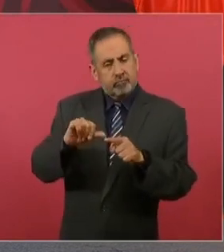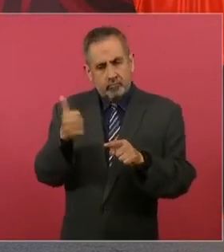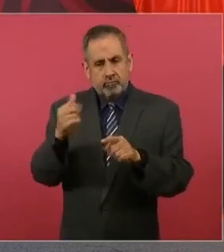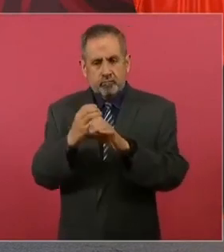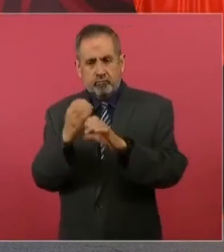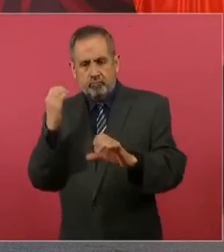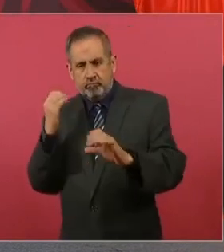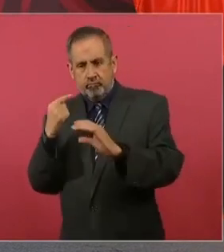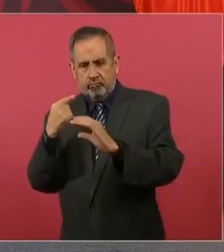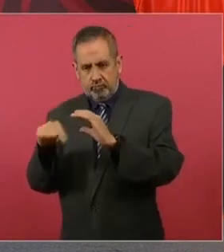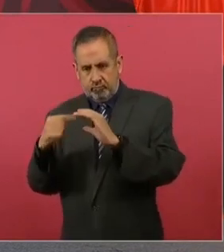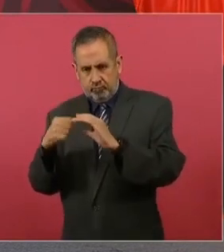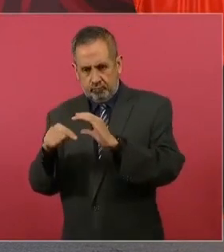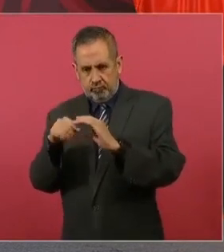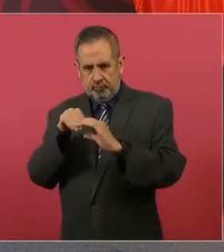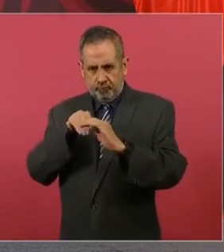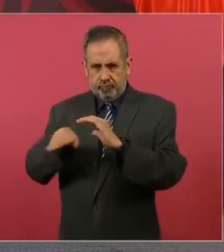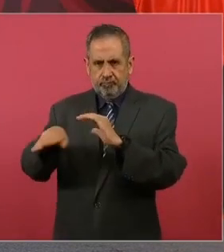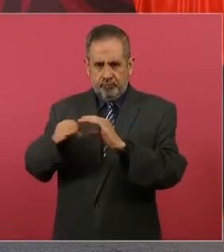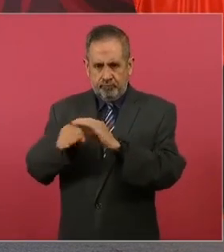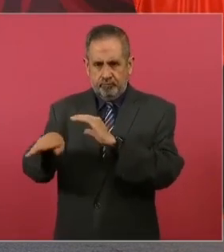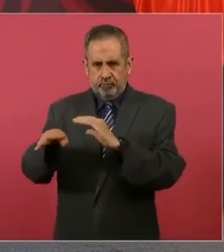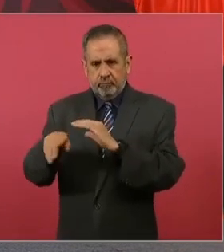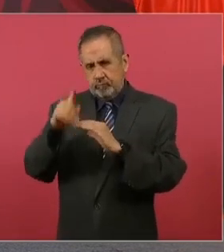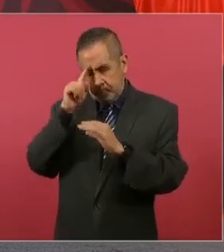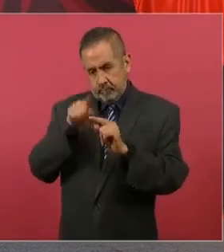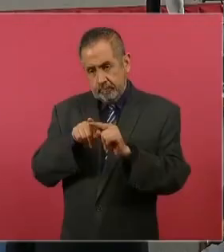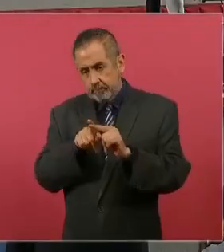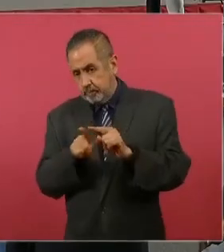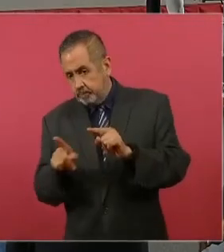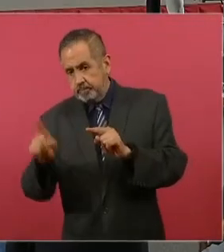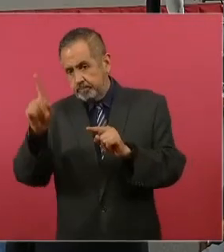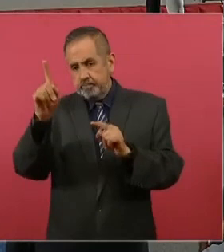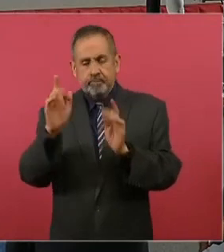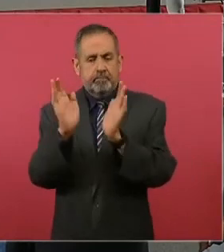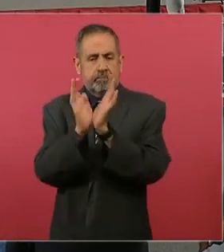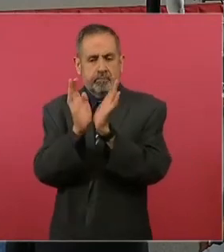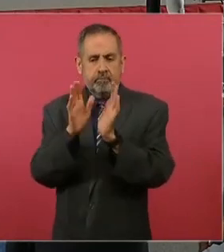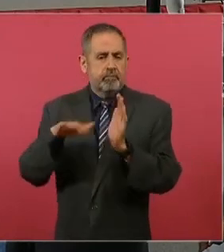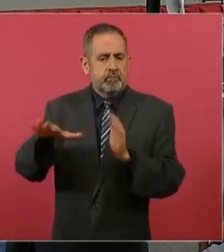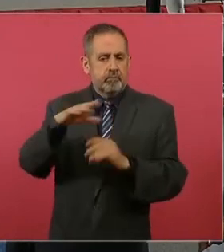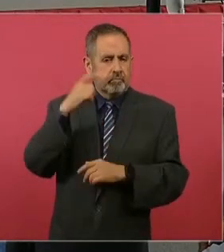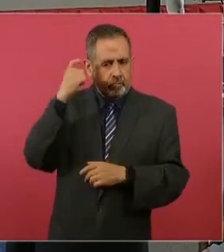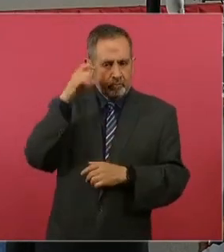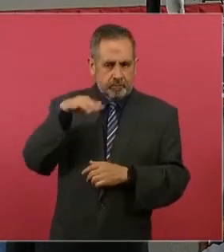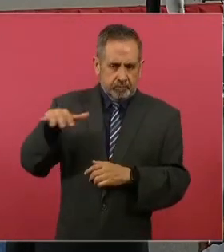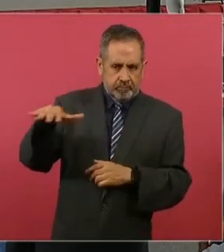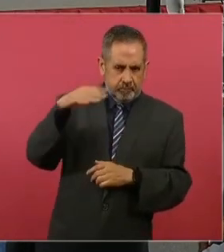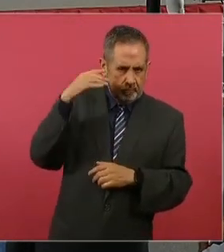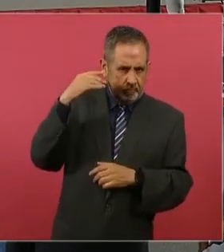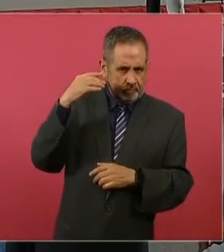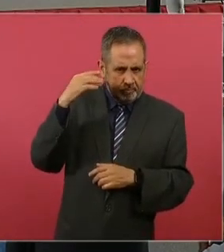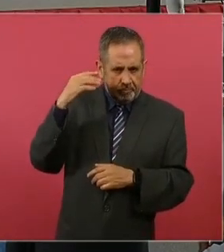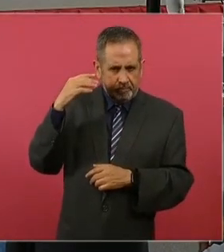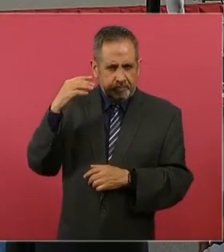ducto que va a la península, allá,